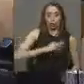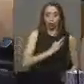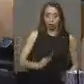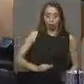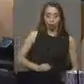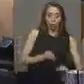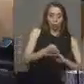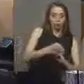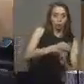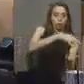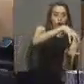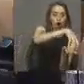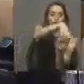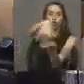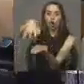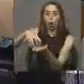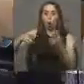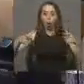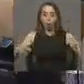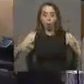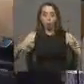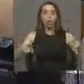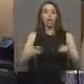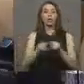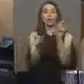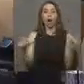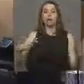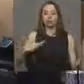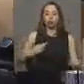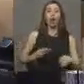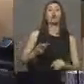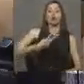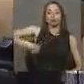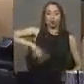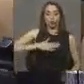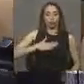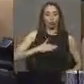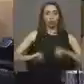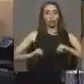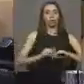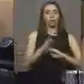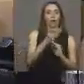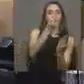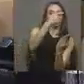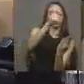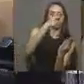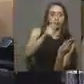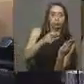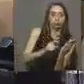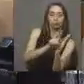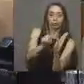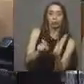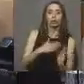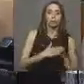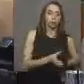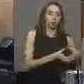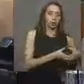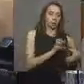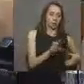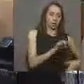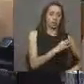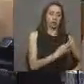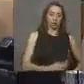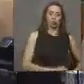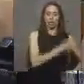comunas y lo hagamos como cualquier otro ciudadano y salgamos a censar como corresponde. Por lo menos, la bancada del Partido Socialista estoy seguro